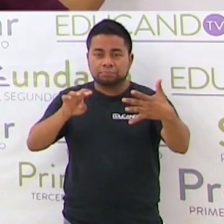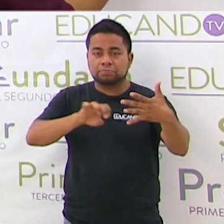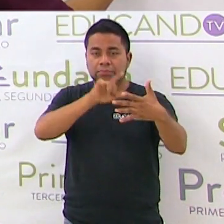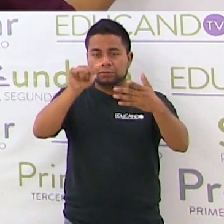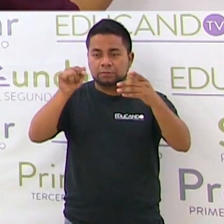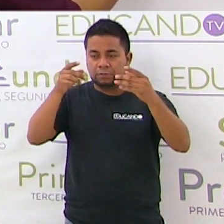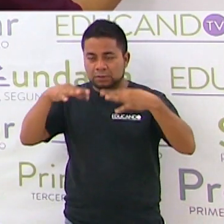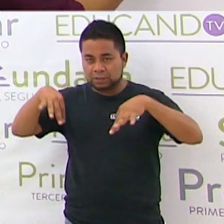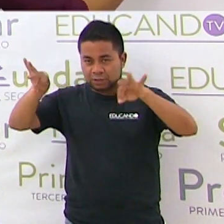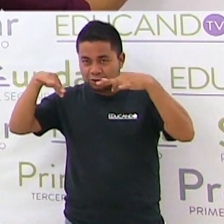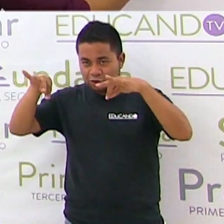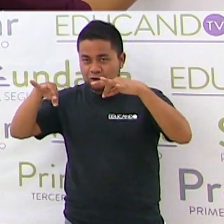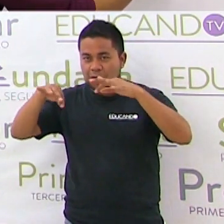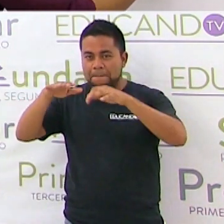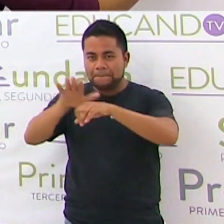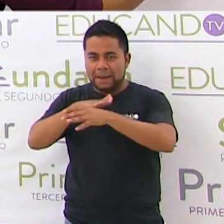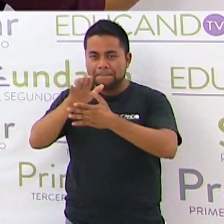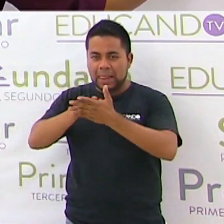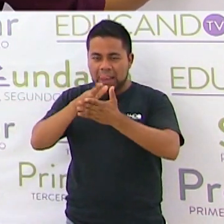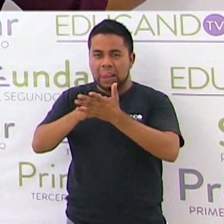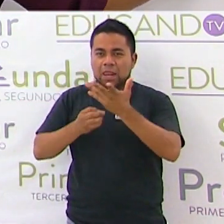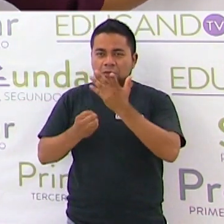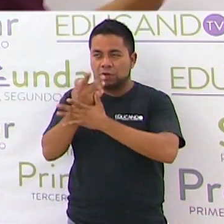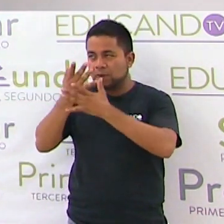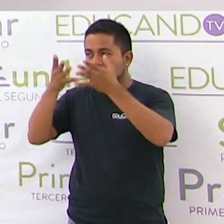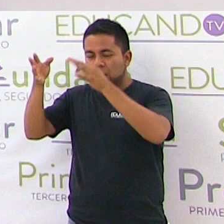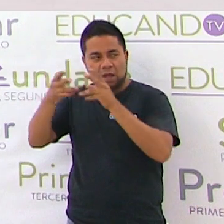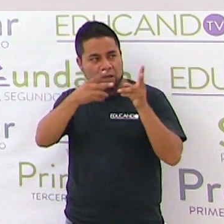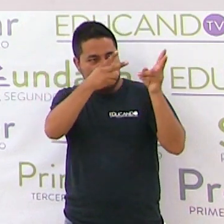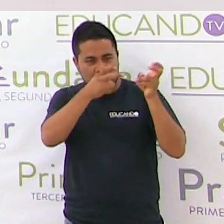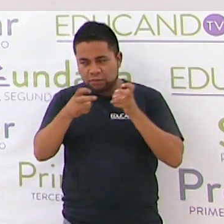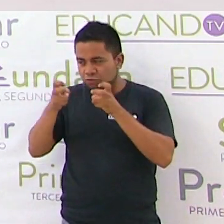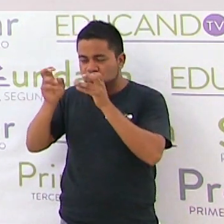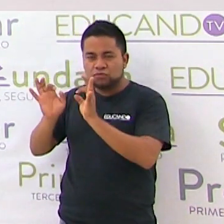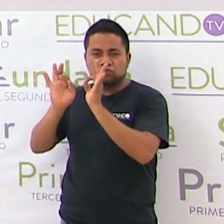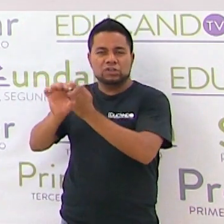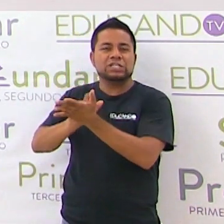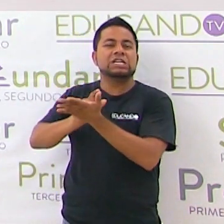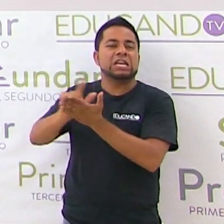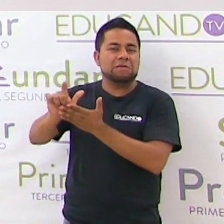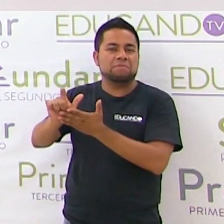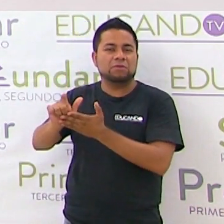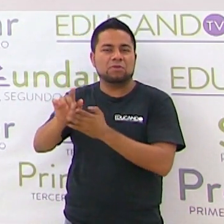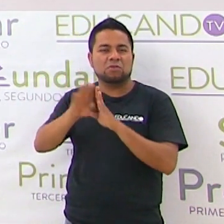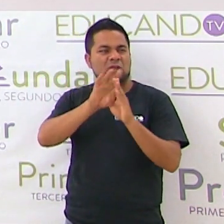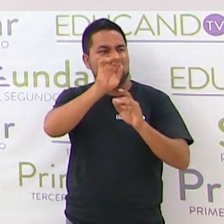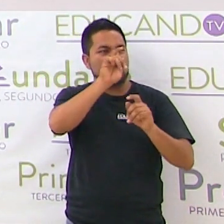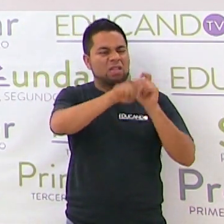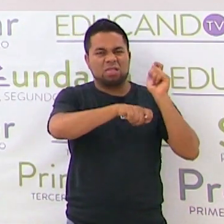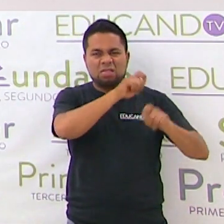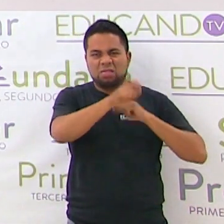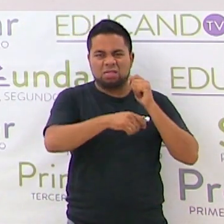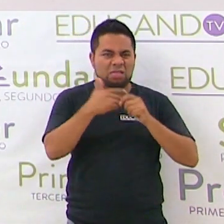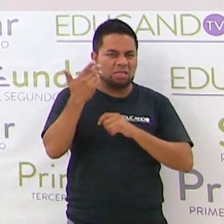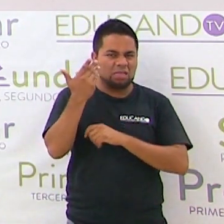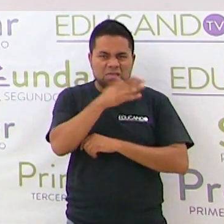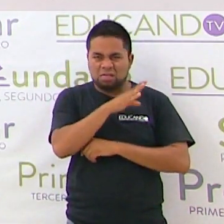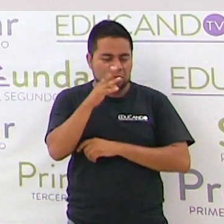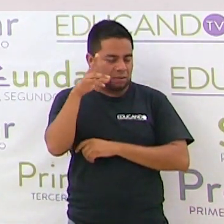en limpio. Ese es el siguiente paso. Vuelvo a leer, ¿para qué? Para ver si no se me fue por